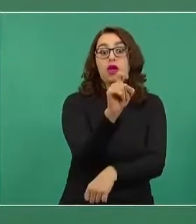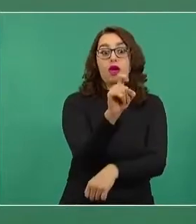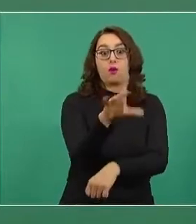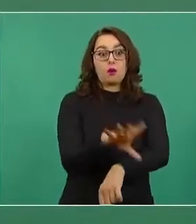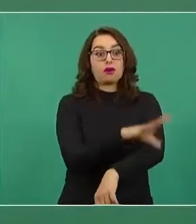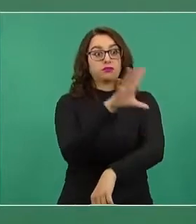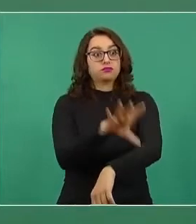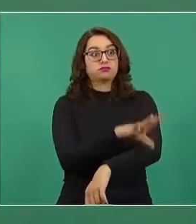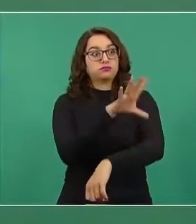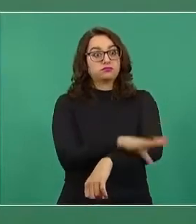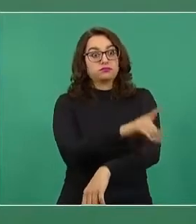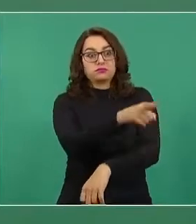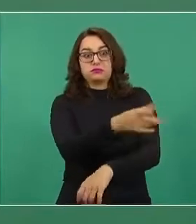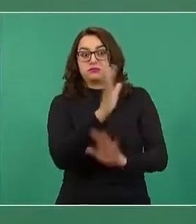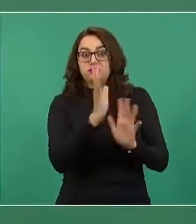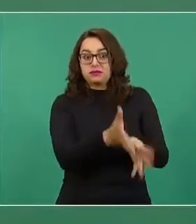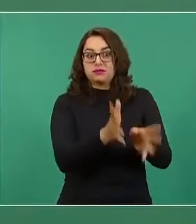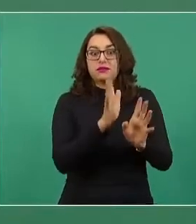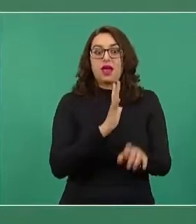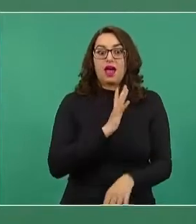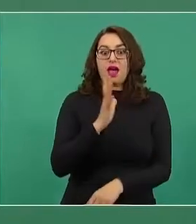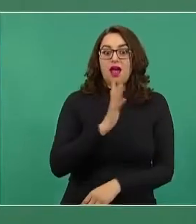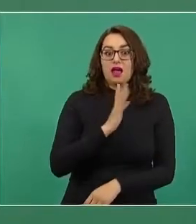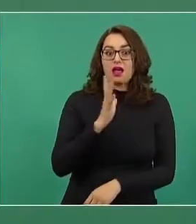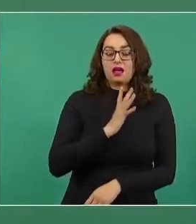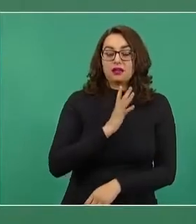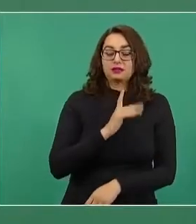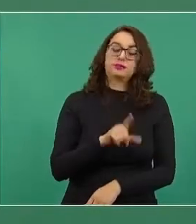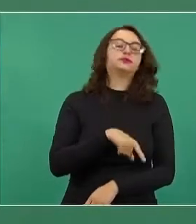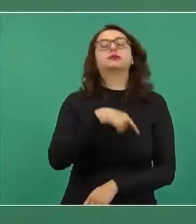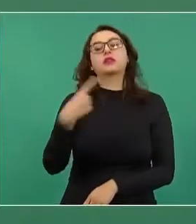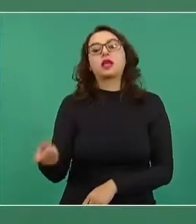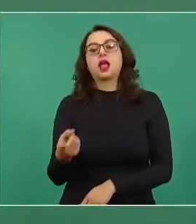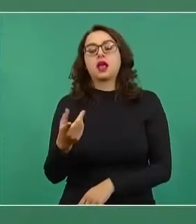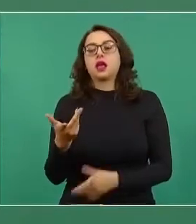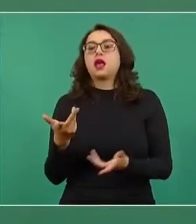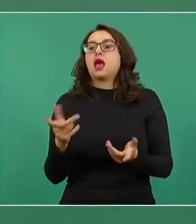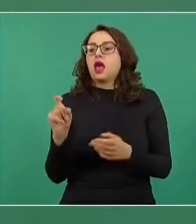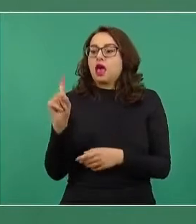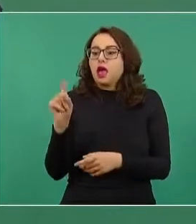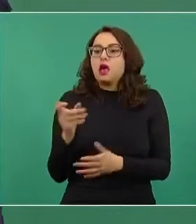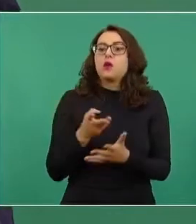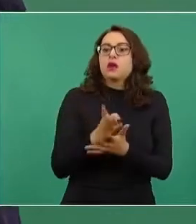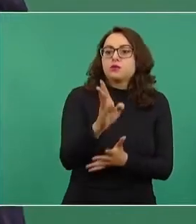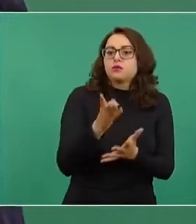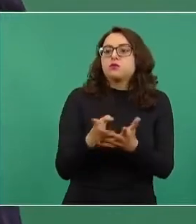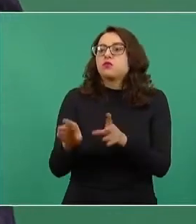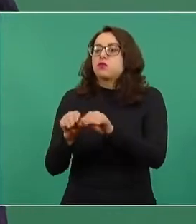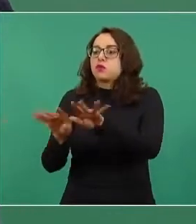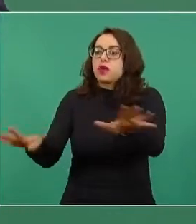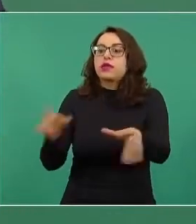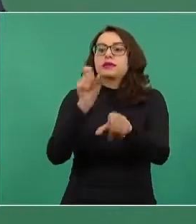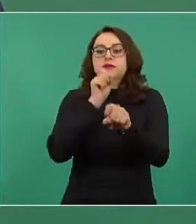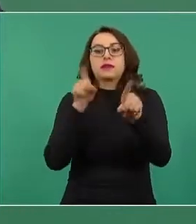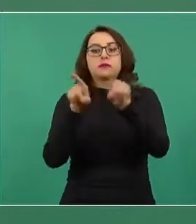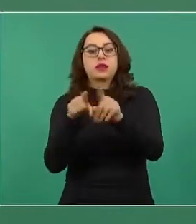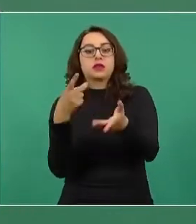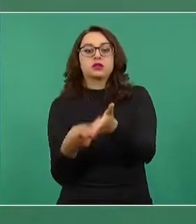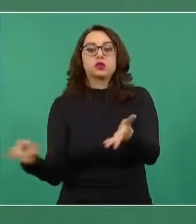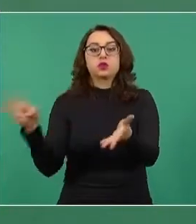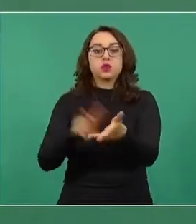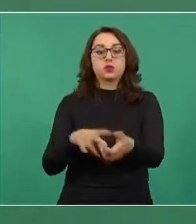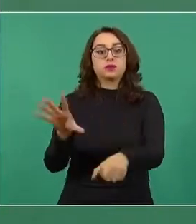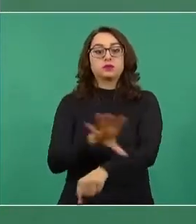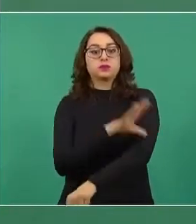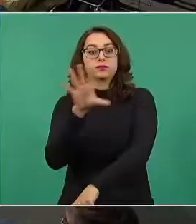para riego, no solo para abastecer agua, controlar las avenidas, sino también para generar energía. Pero